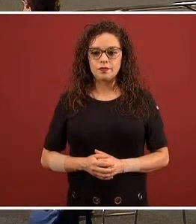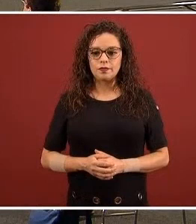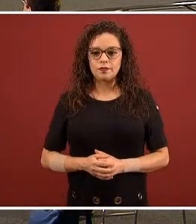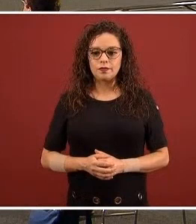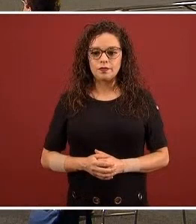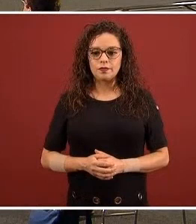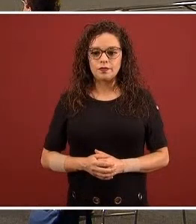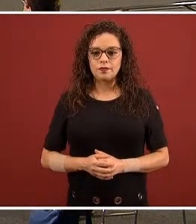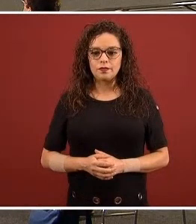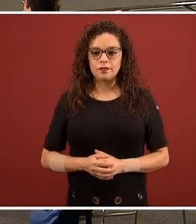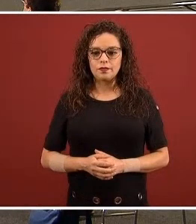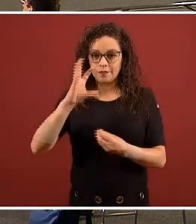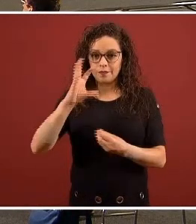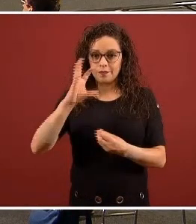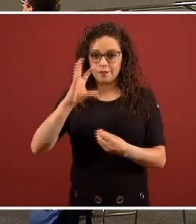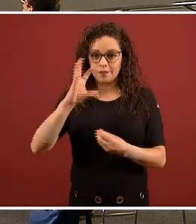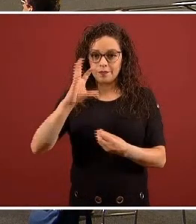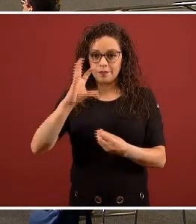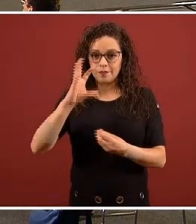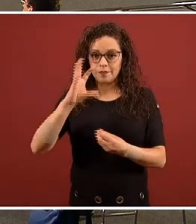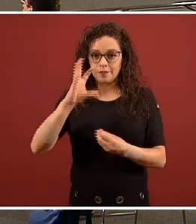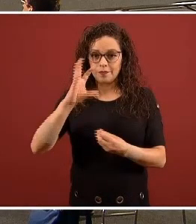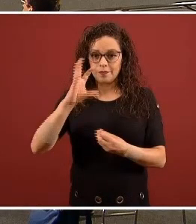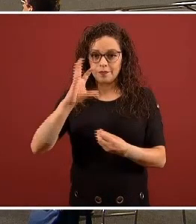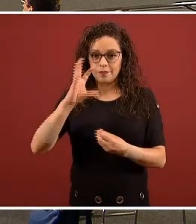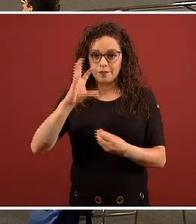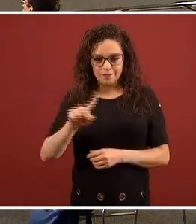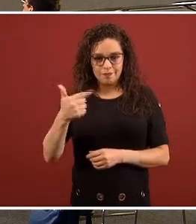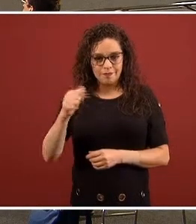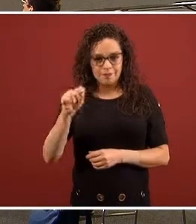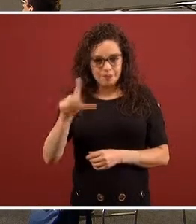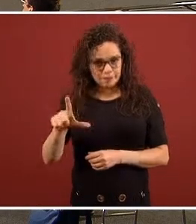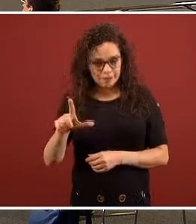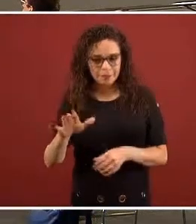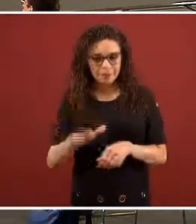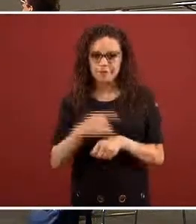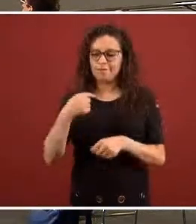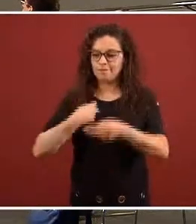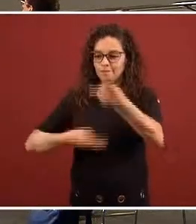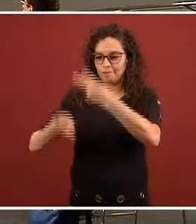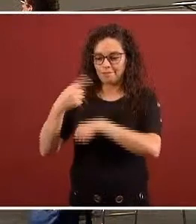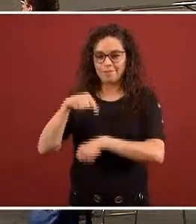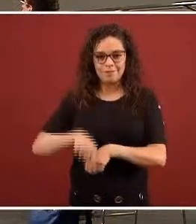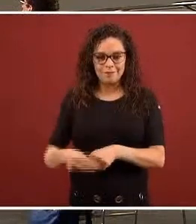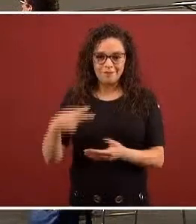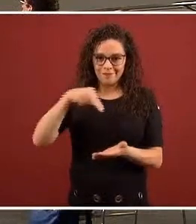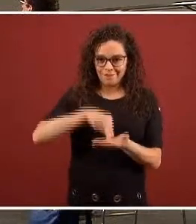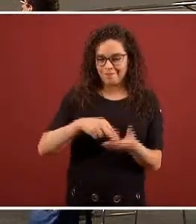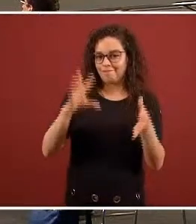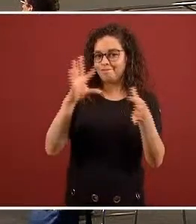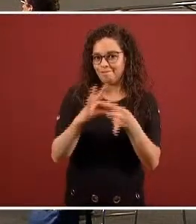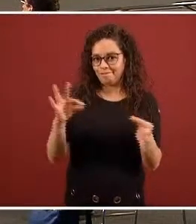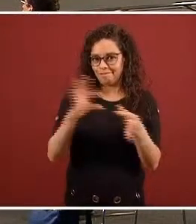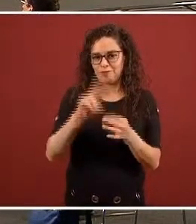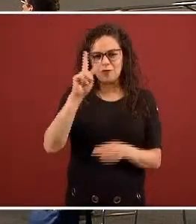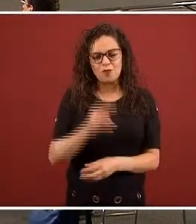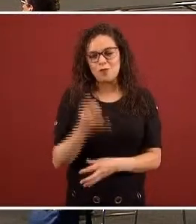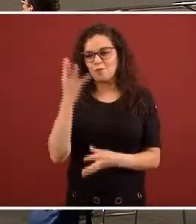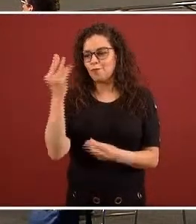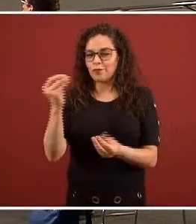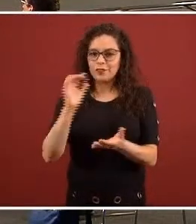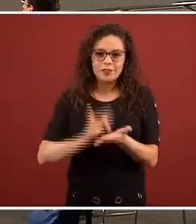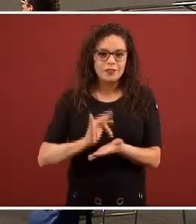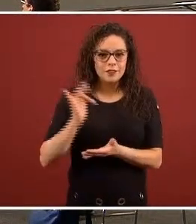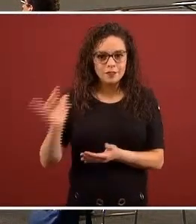Buenas tardes, gracias doctor López-Gatell por el espacio, lo agradezco de verdad. Me